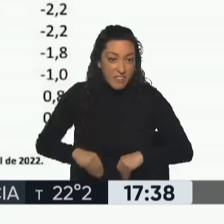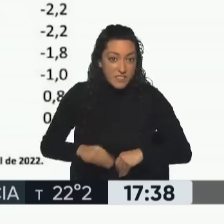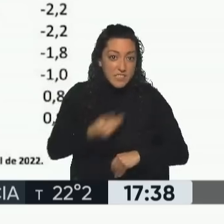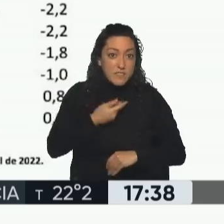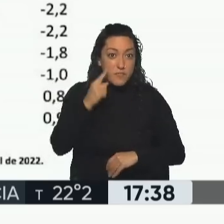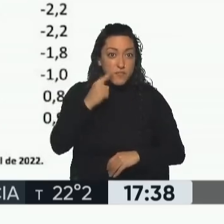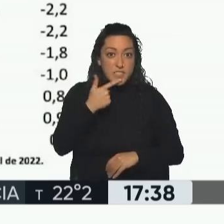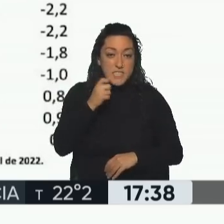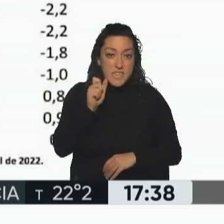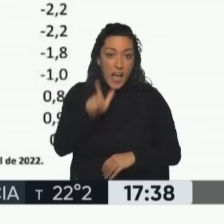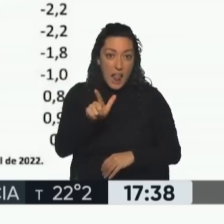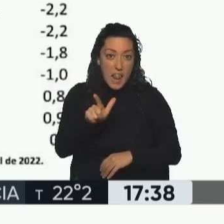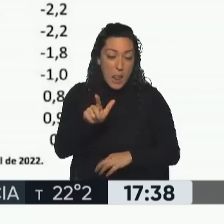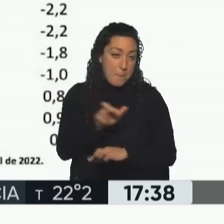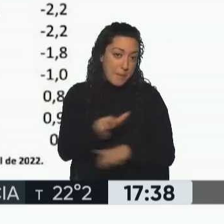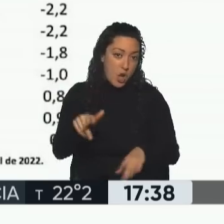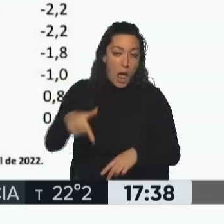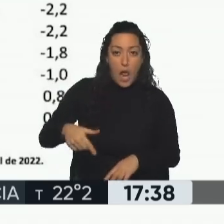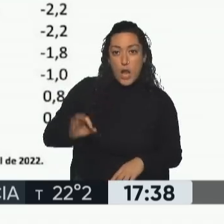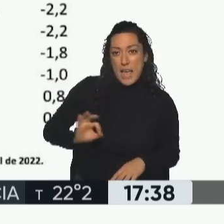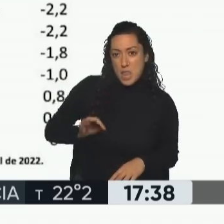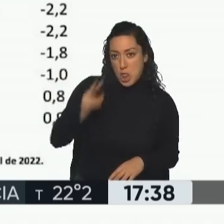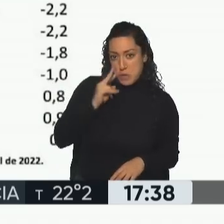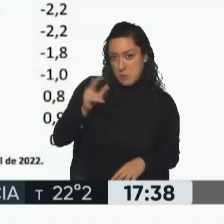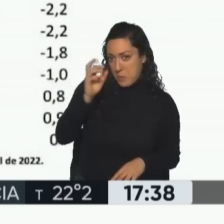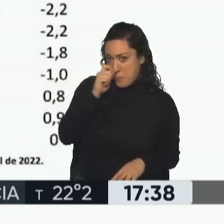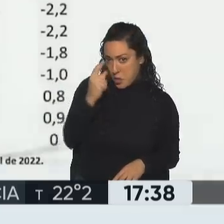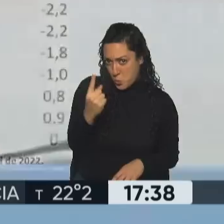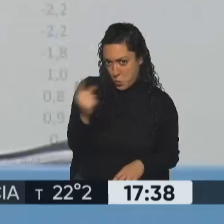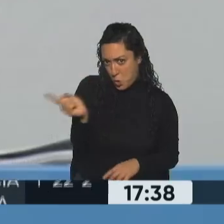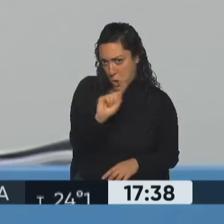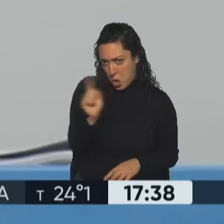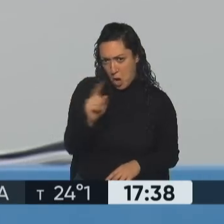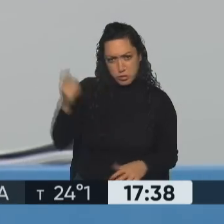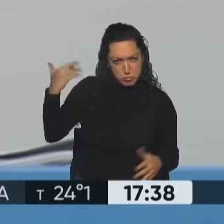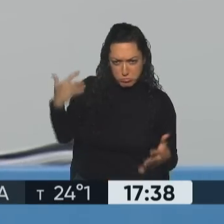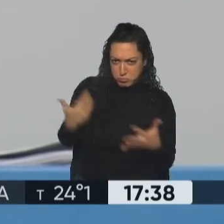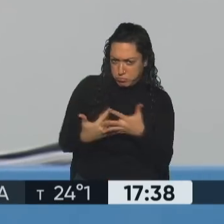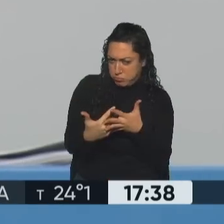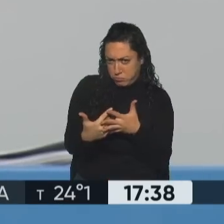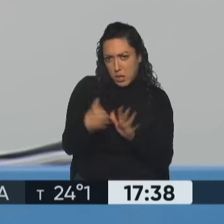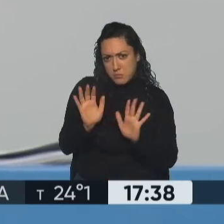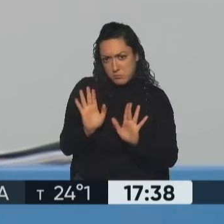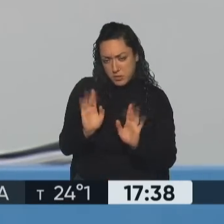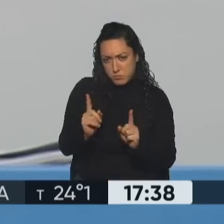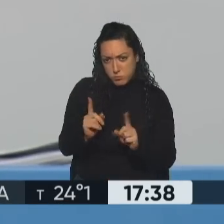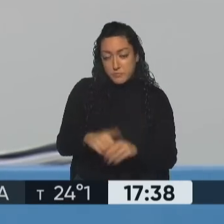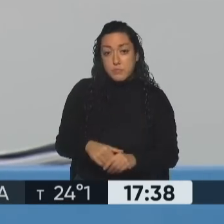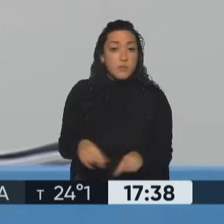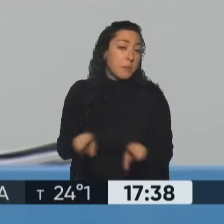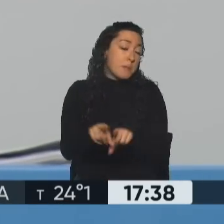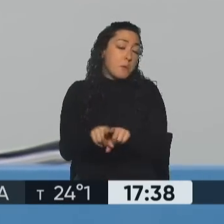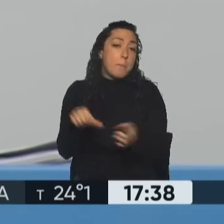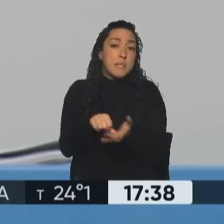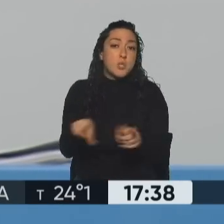lo tiene, y no de ahora del 21, vienen históricamente con déficit fiscal. Lo mismo países